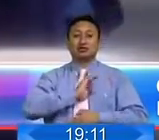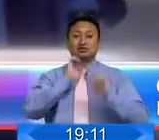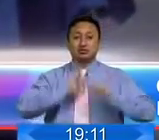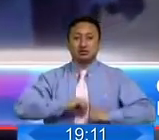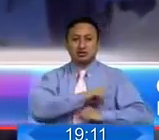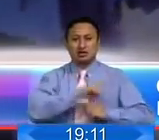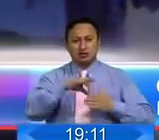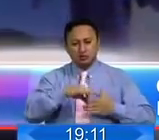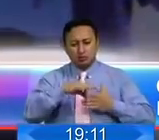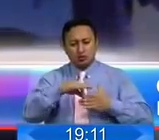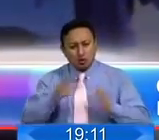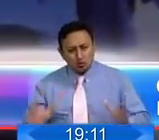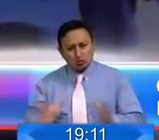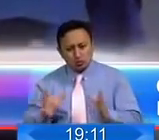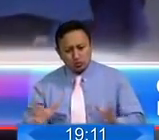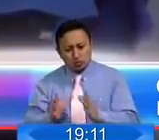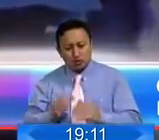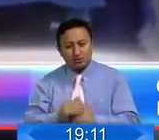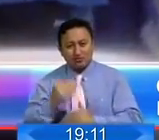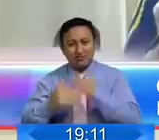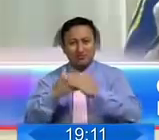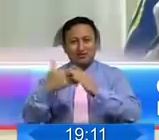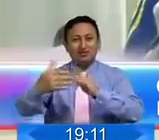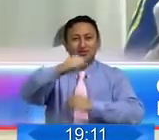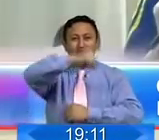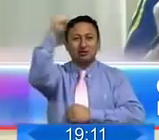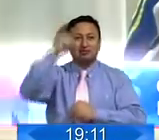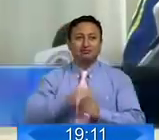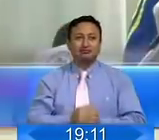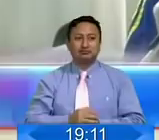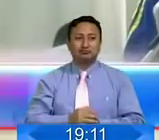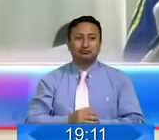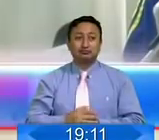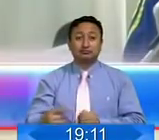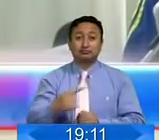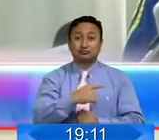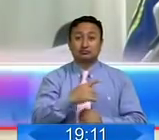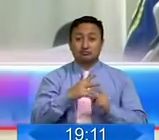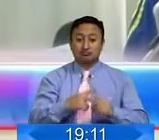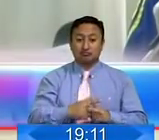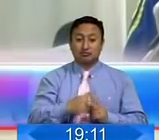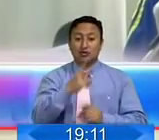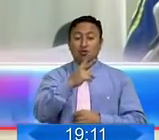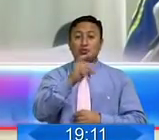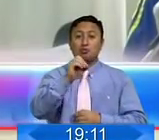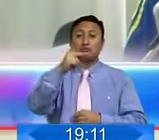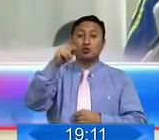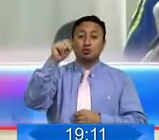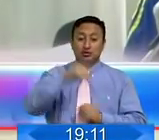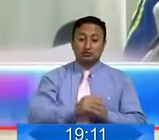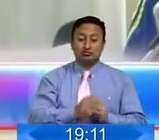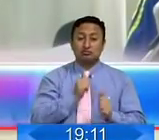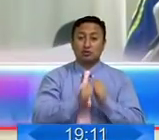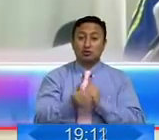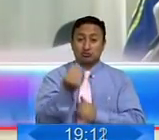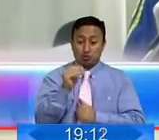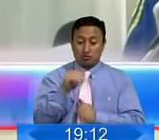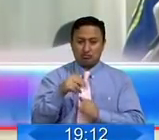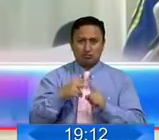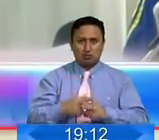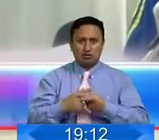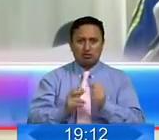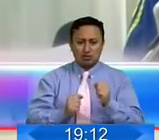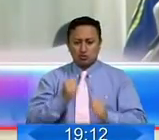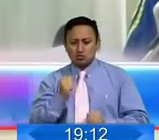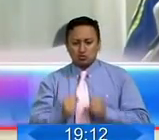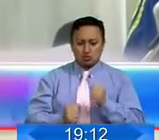sus entrenamientos hacia el podio. Glenda hacía el debut a los 20 kilómetros siendo una deportista juvenil. Para hacer